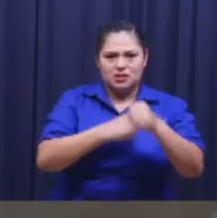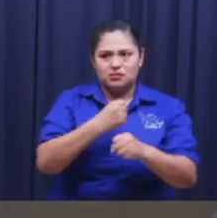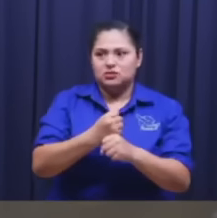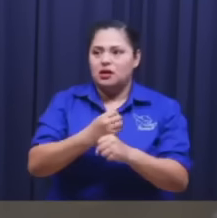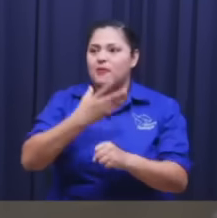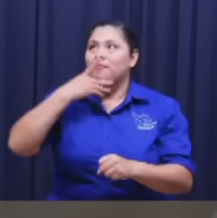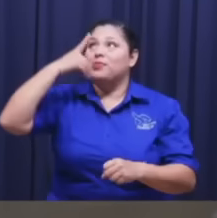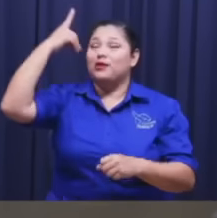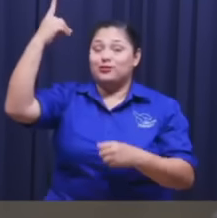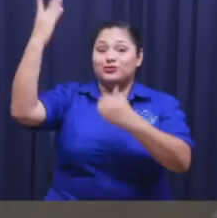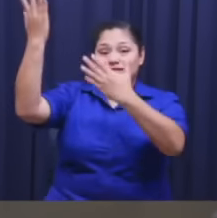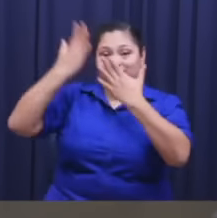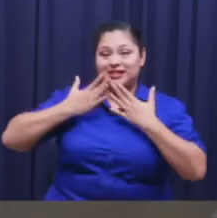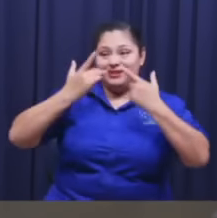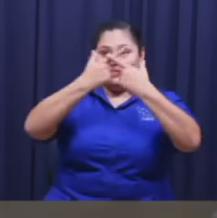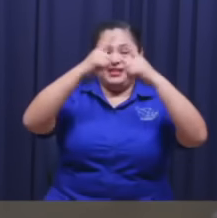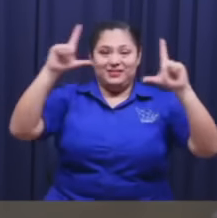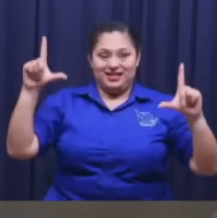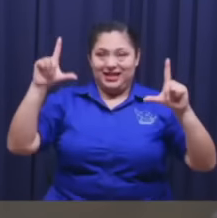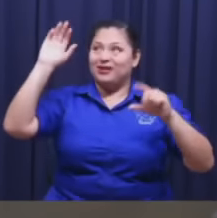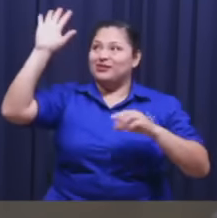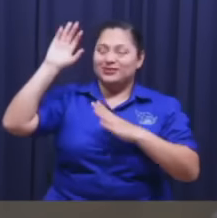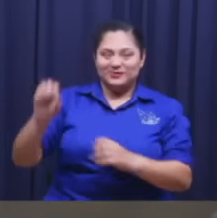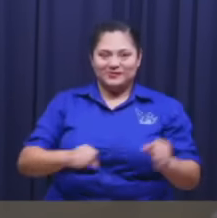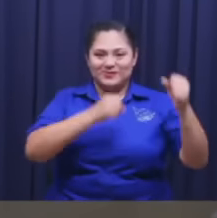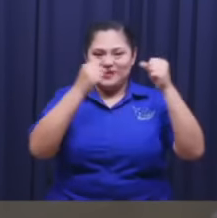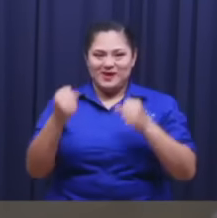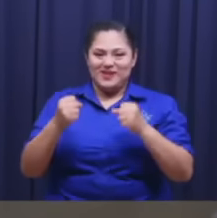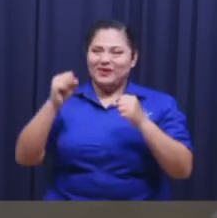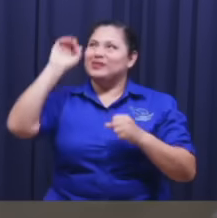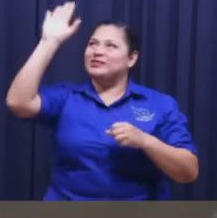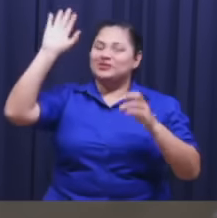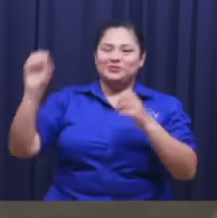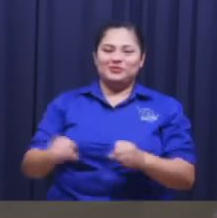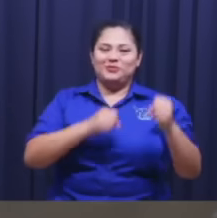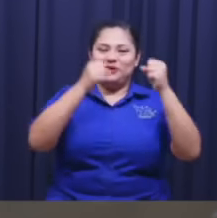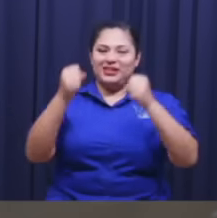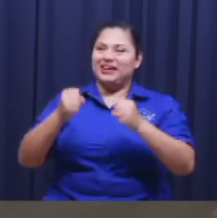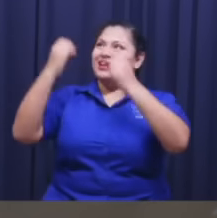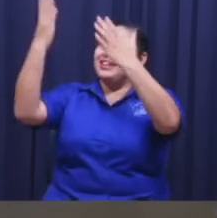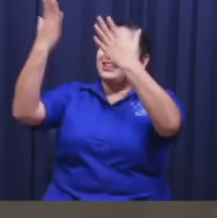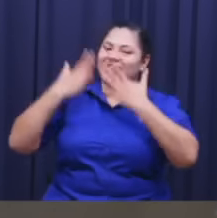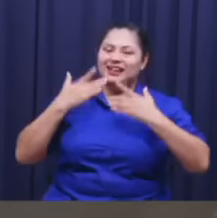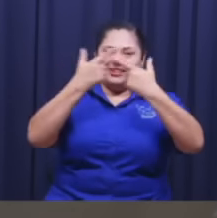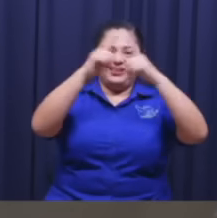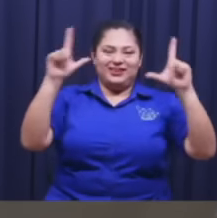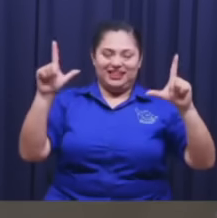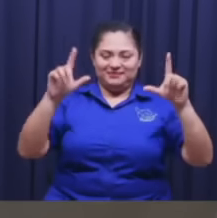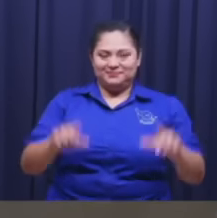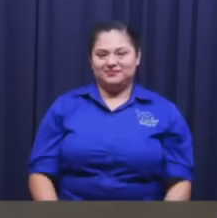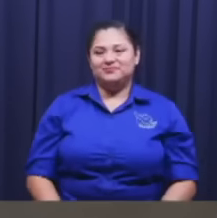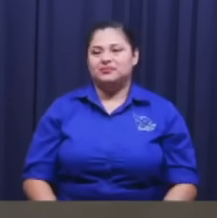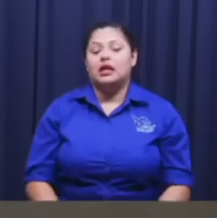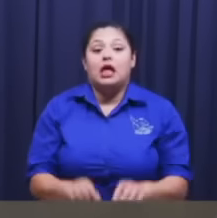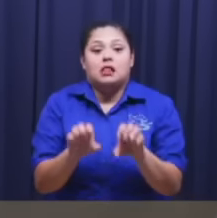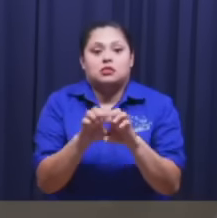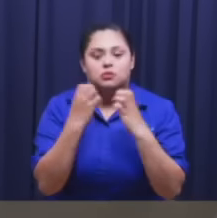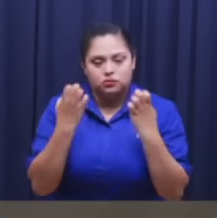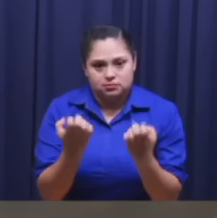Me liberó tu poder. Me liberó tu poder. Bueno,